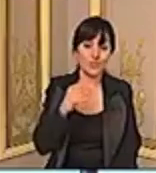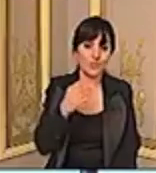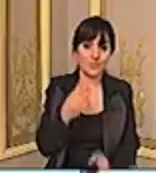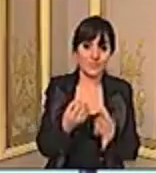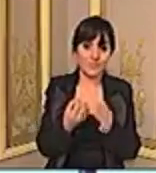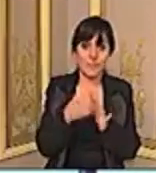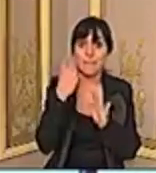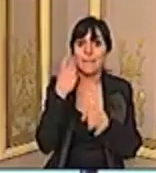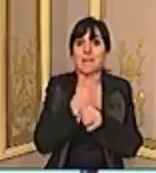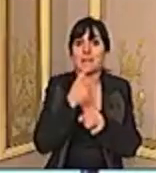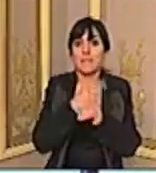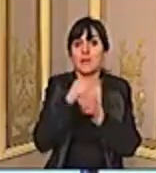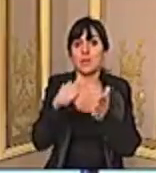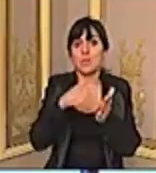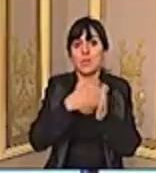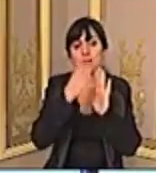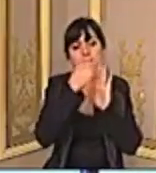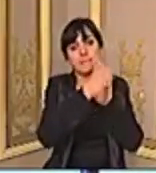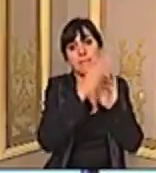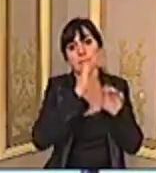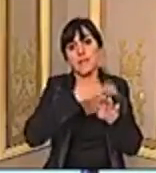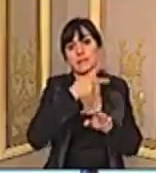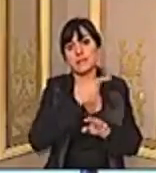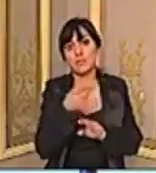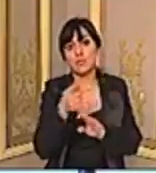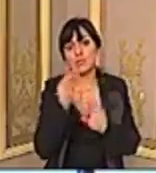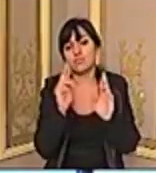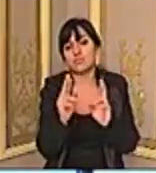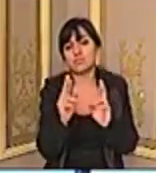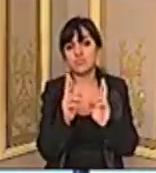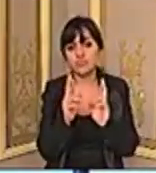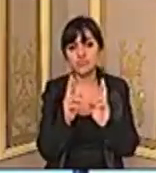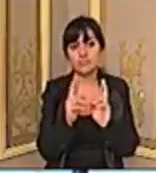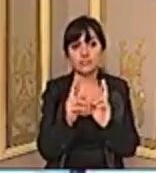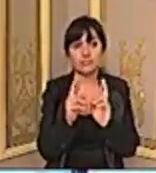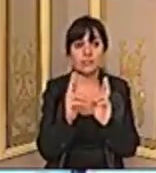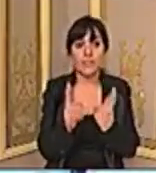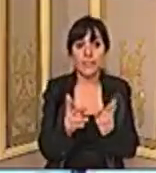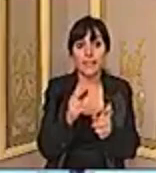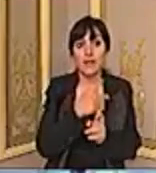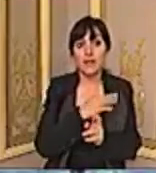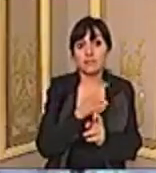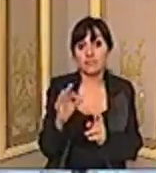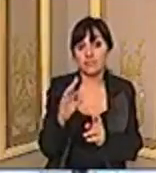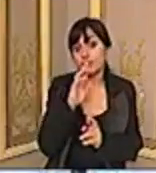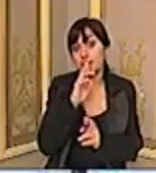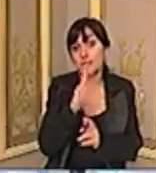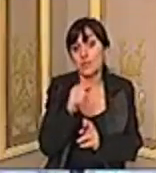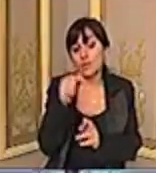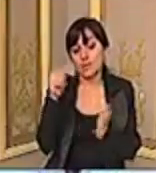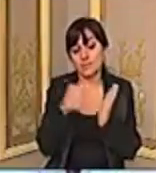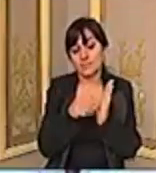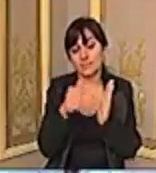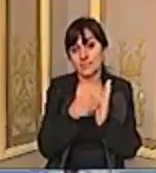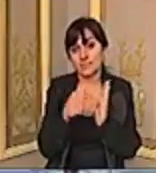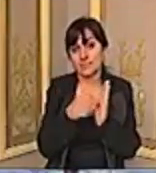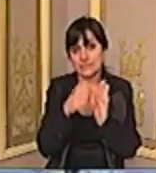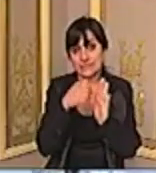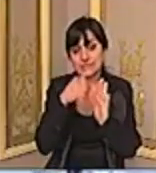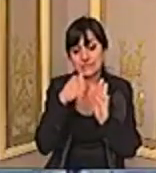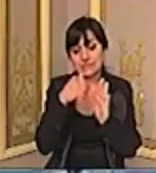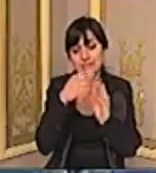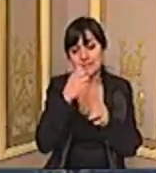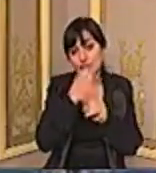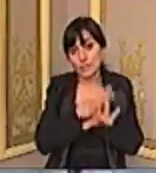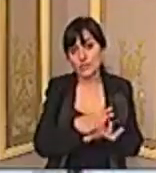de los municipios más pobres Esperamos que podamos mejorar sin duda este el indicador que el